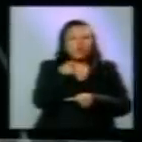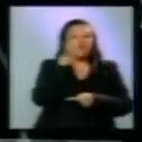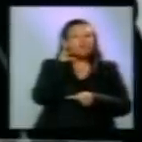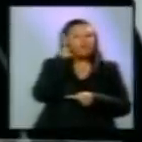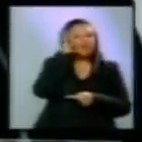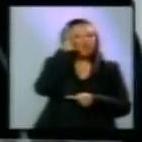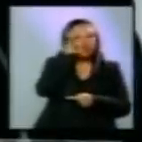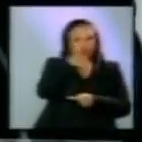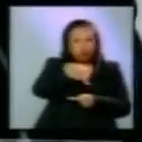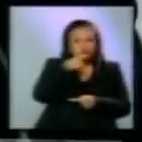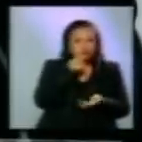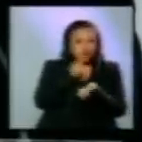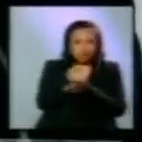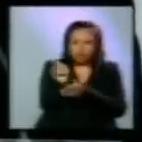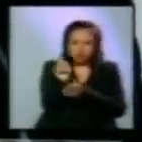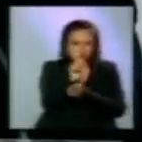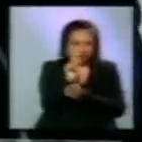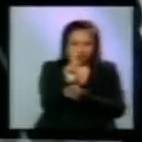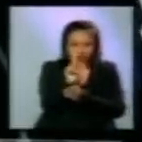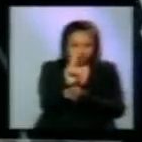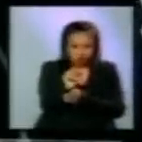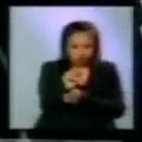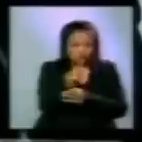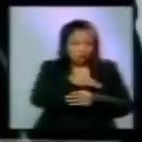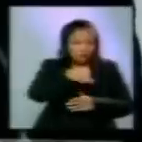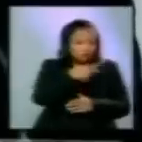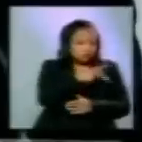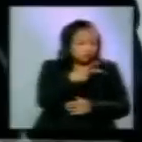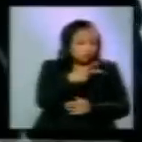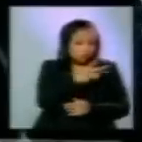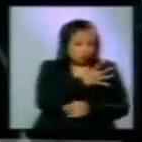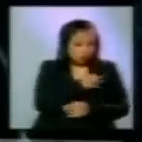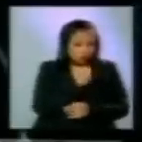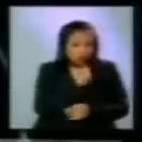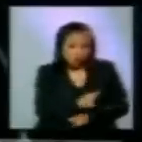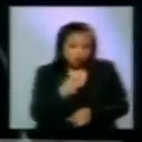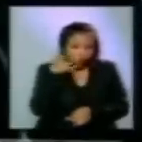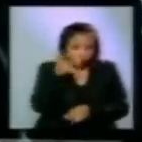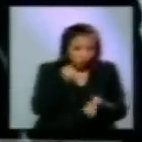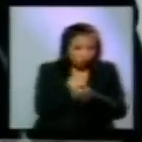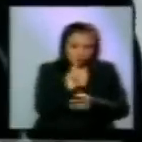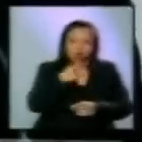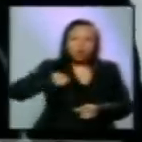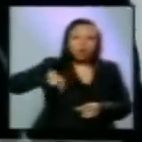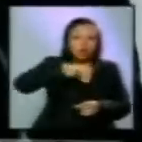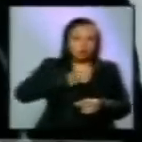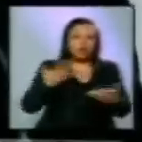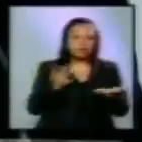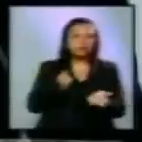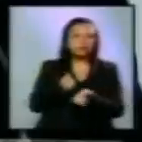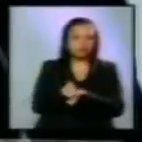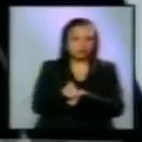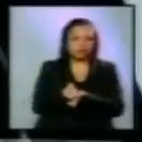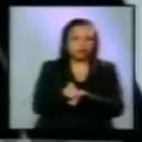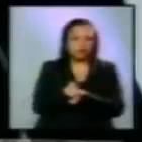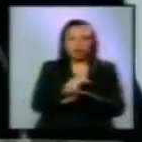futuro los niños, nuestros niños. No van a decidir su futuro. Lo vamos a decidir nosotros y